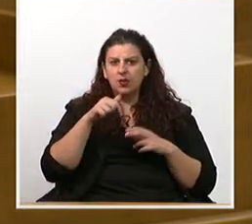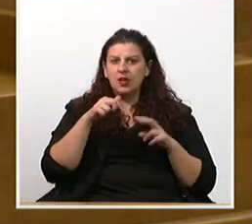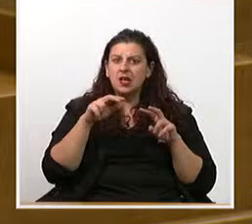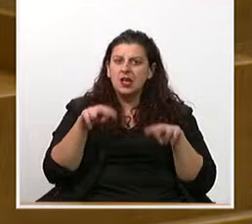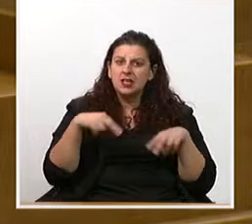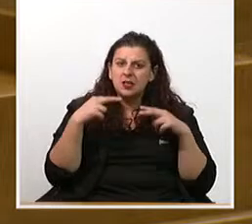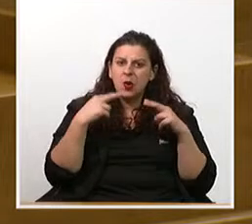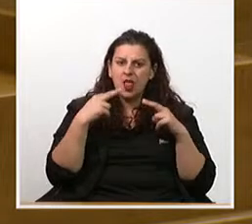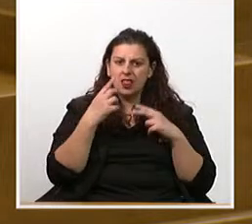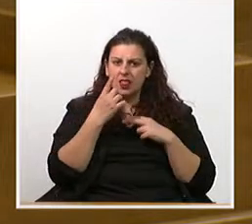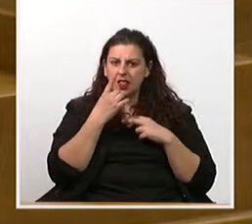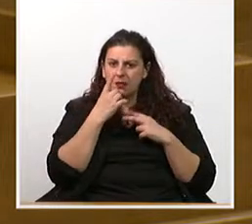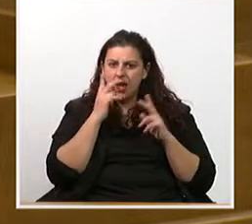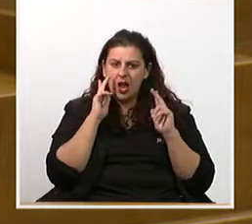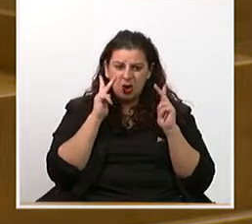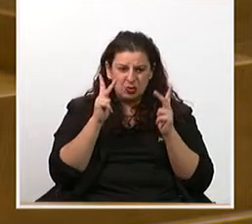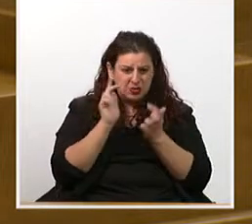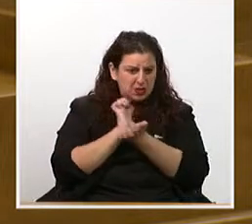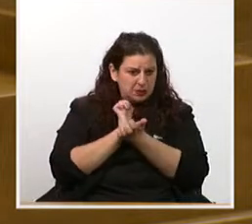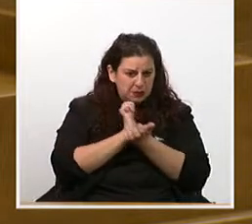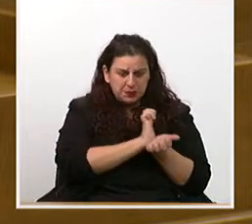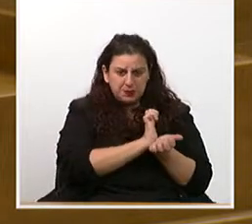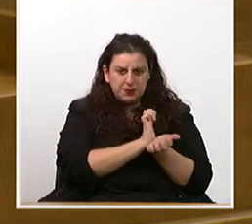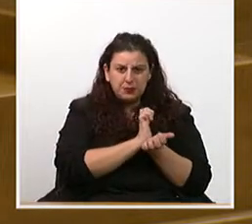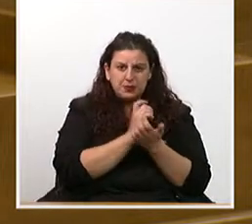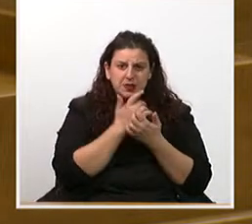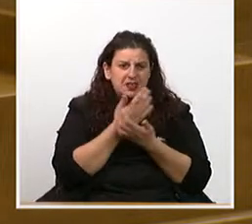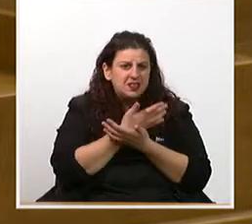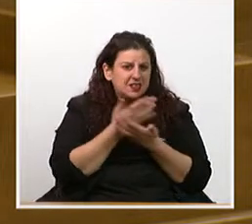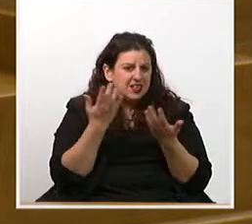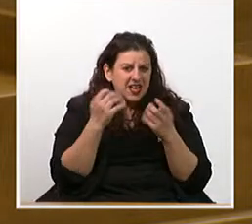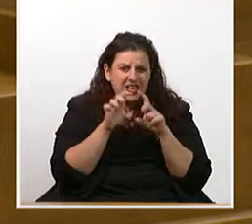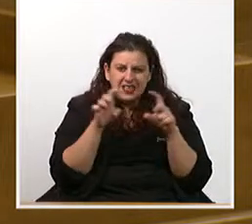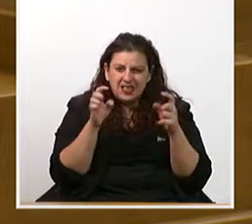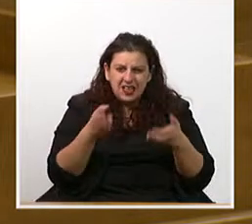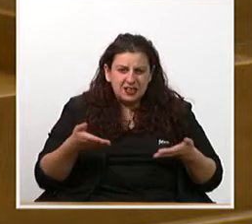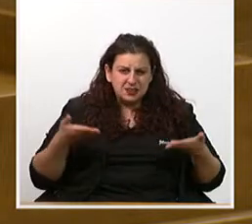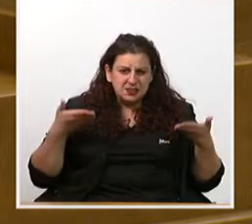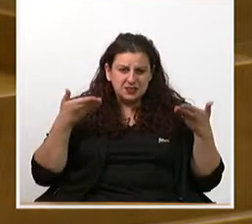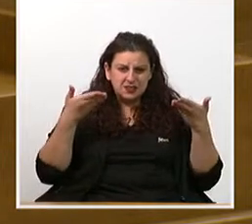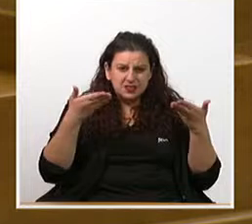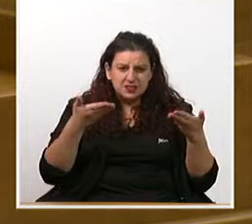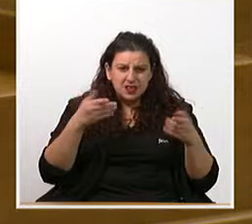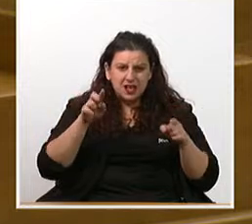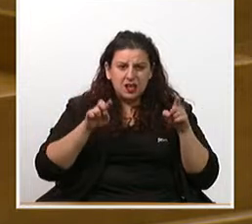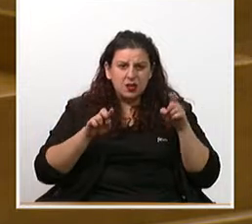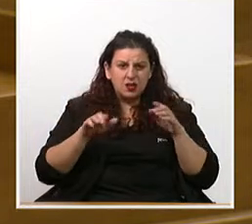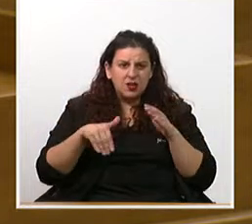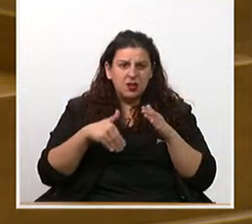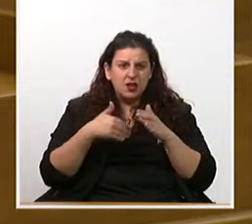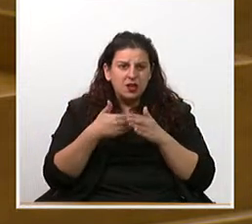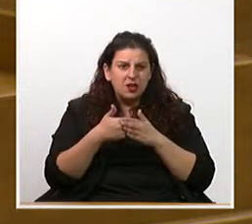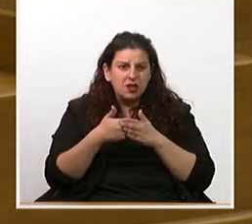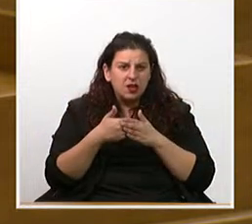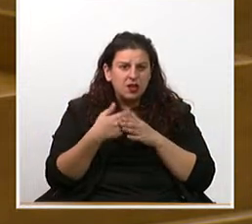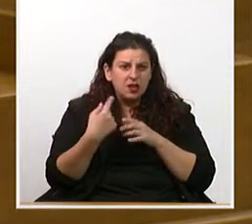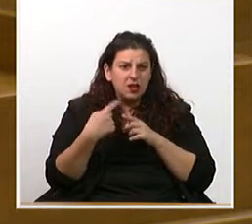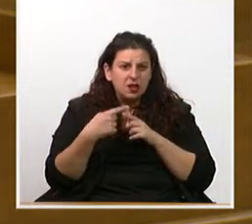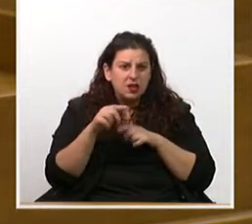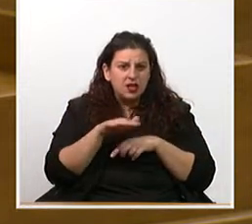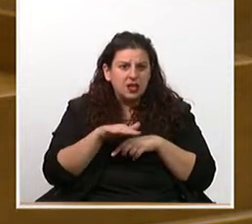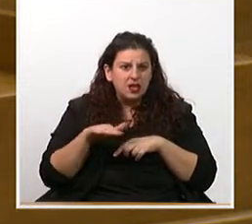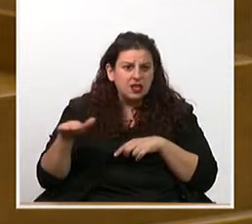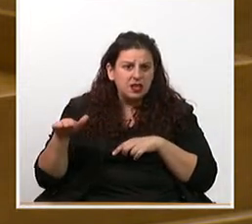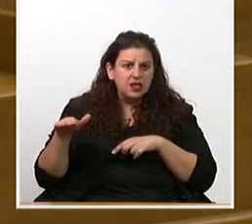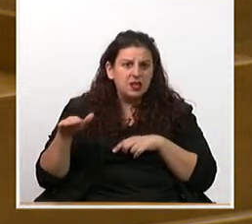sus hoteles de la cantidad de entidades que han ofrecido algunos hasta osos de peluche para cuando lleguen niños a esas